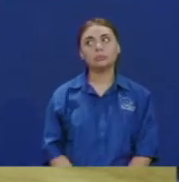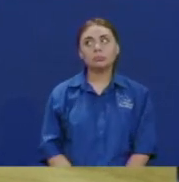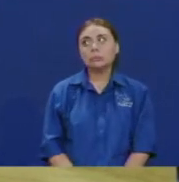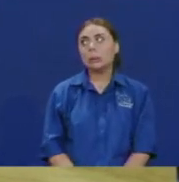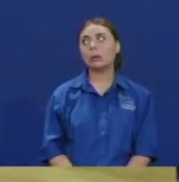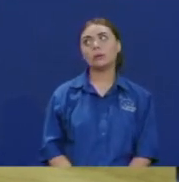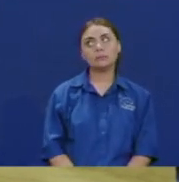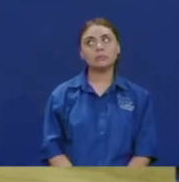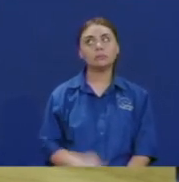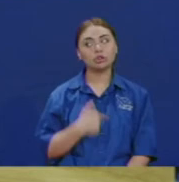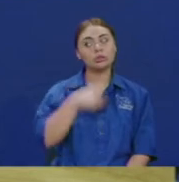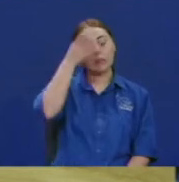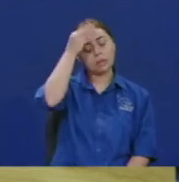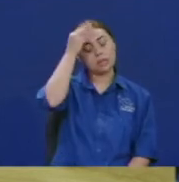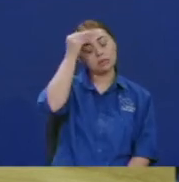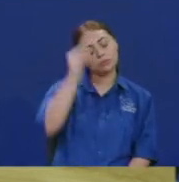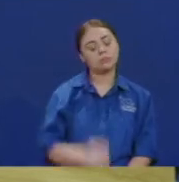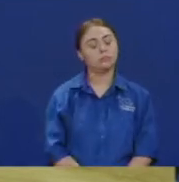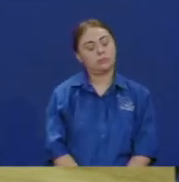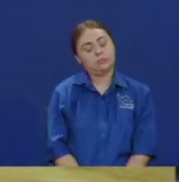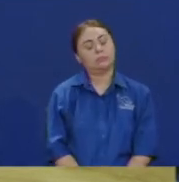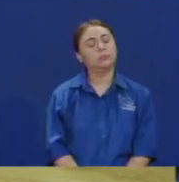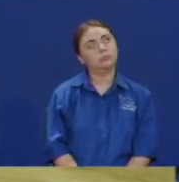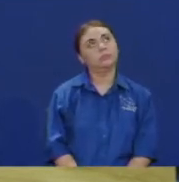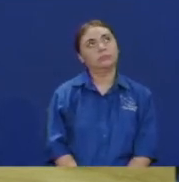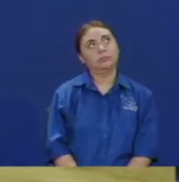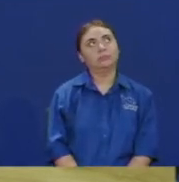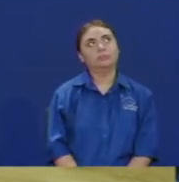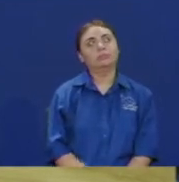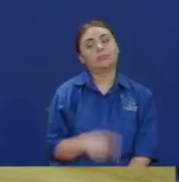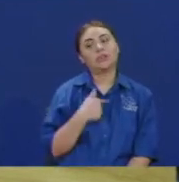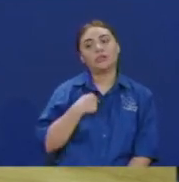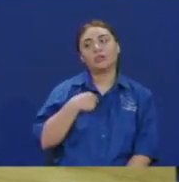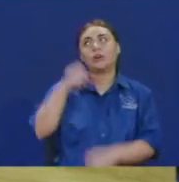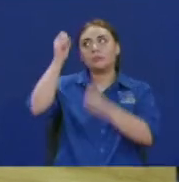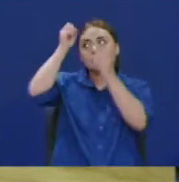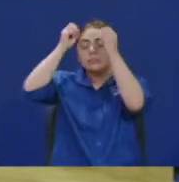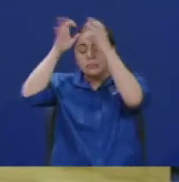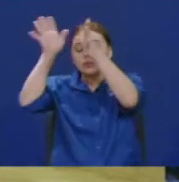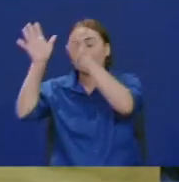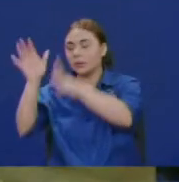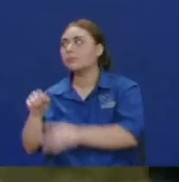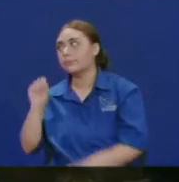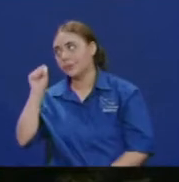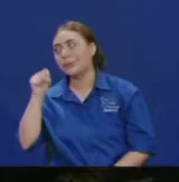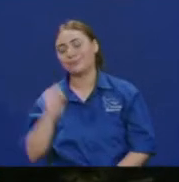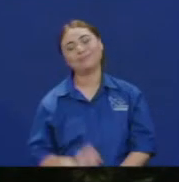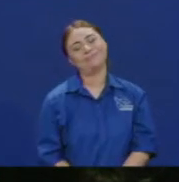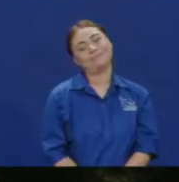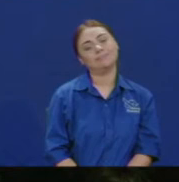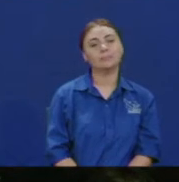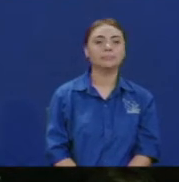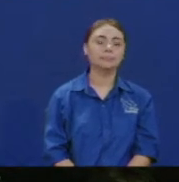aprendiendo. Qué sabio, qué sabio. ¿Se dieron cuenta de lo que dijo? Qué sabiduría.